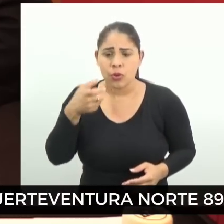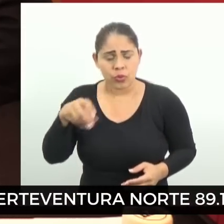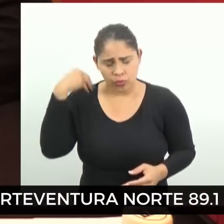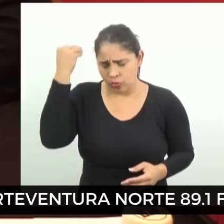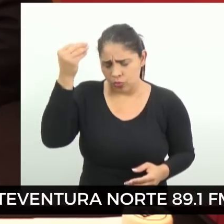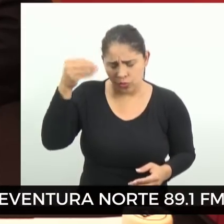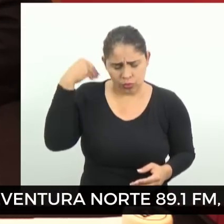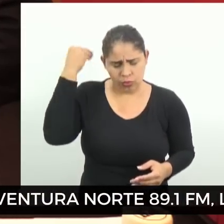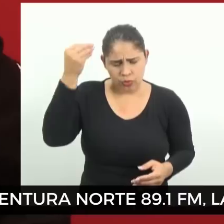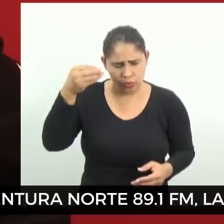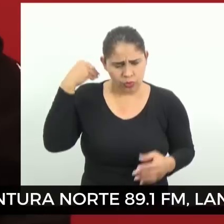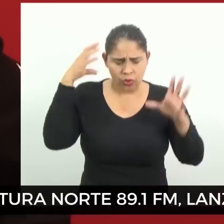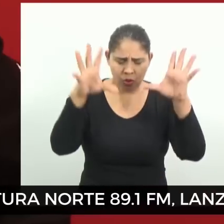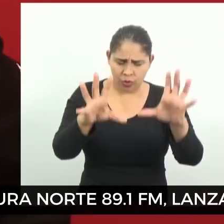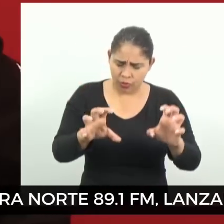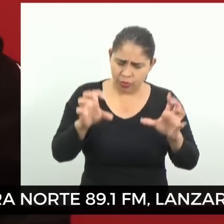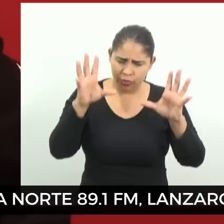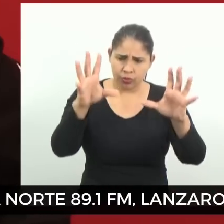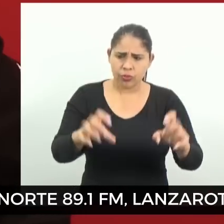Y dan fruto con perseverancia.